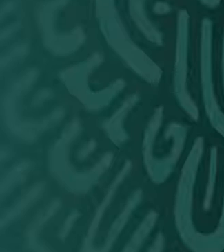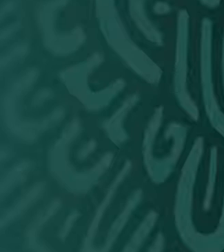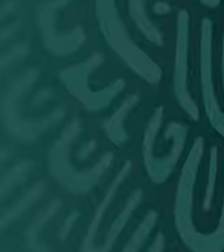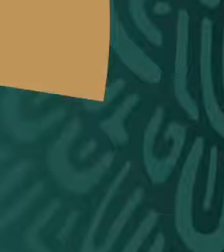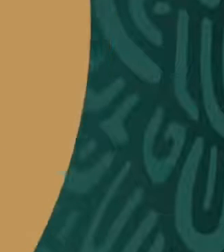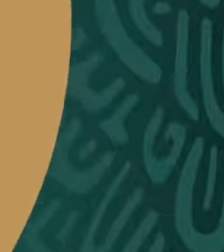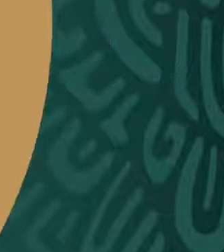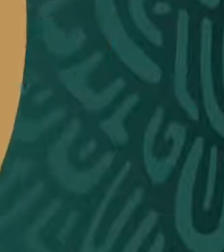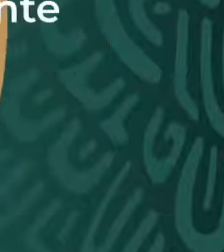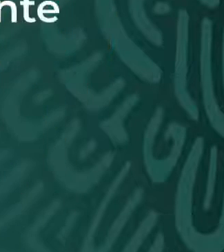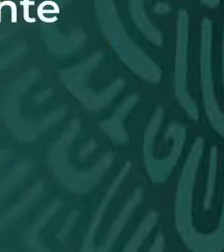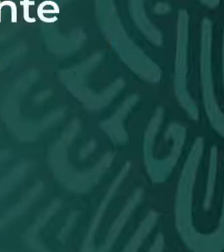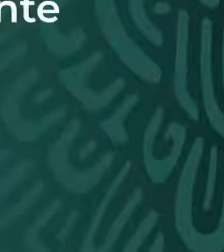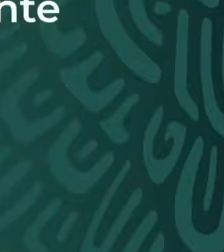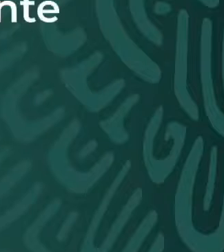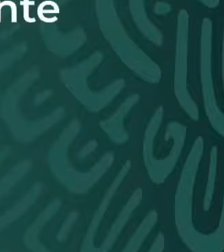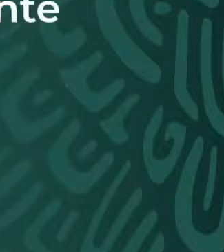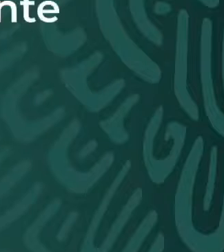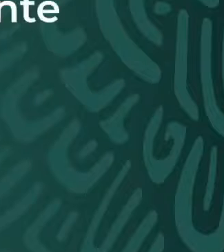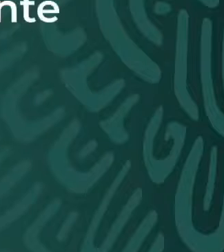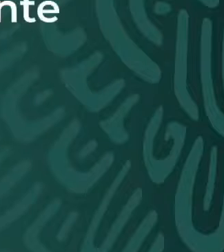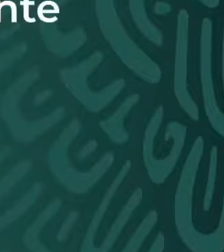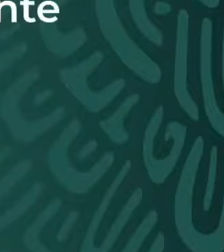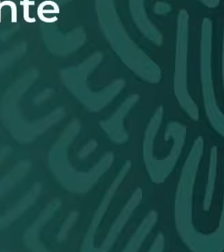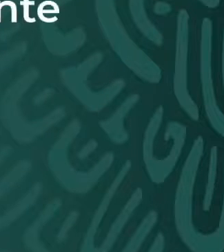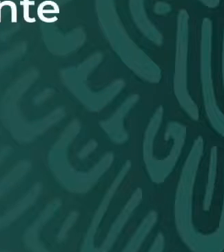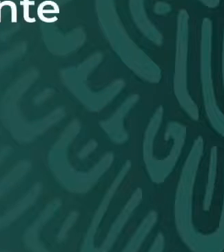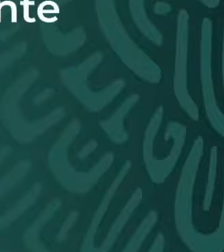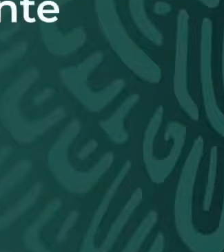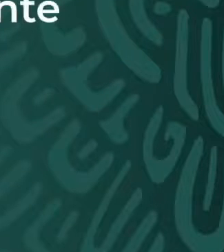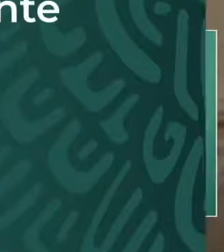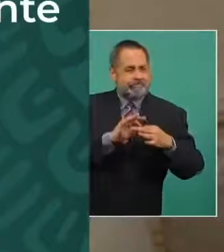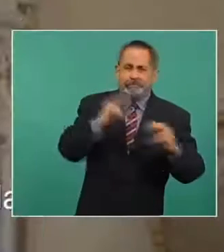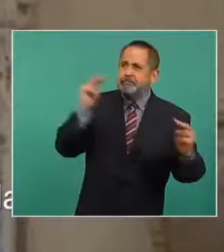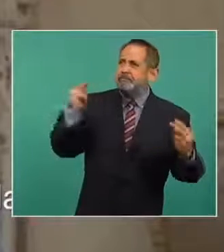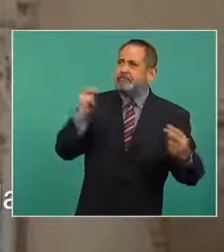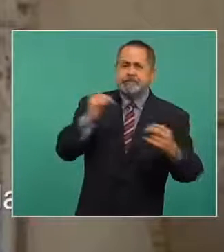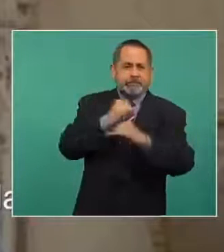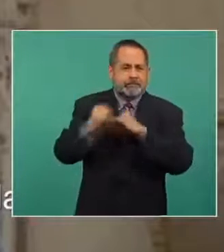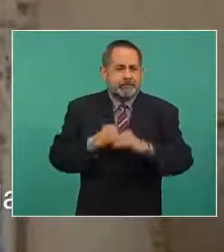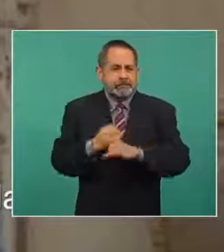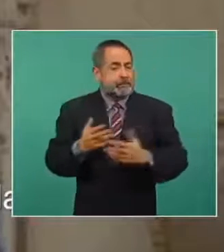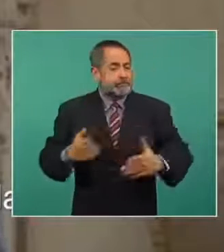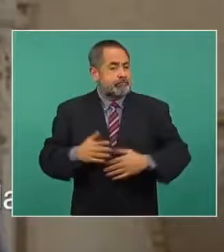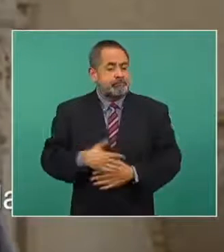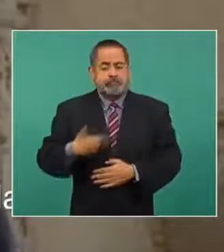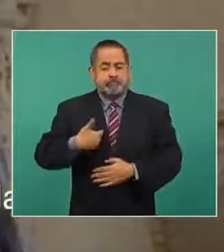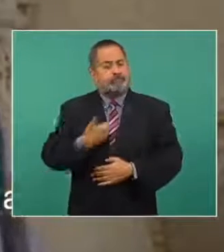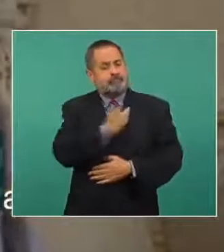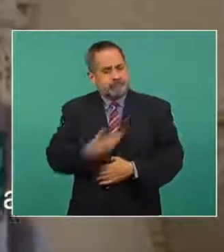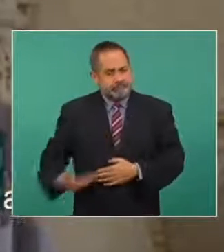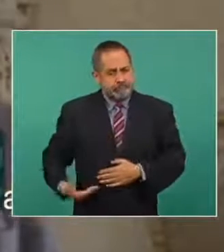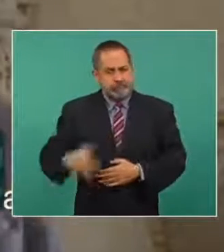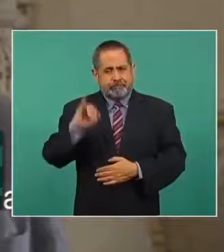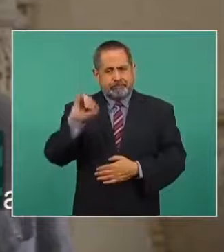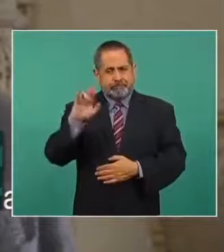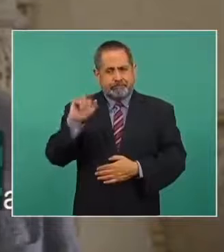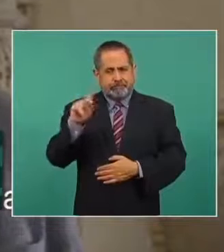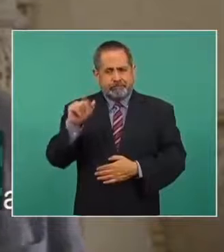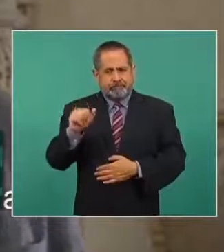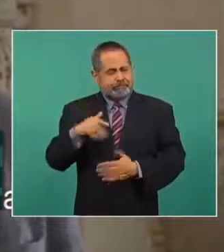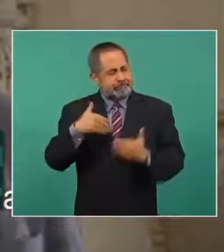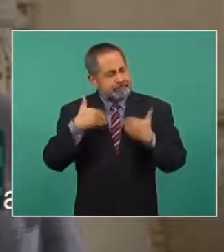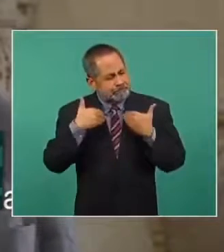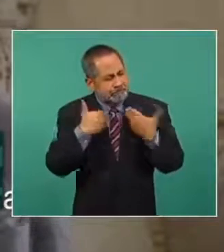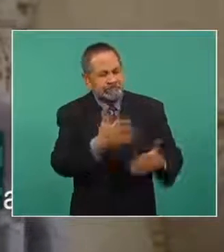felicitación a México por sus 200 años de independencia. Como presidente de Irlanda, me permito